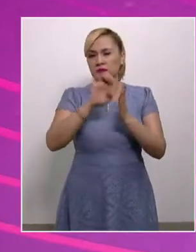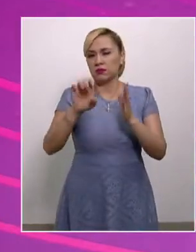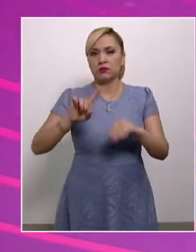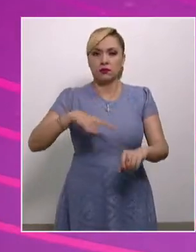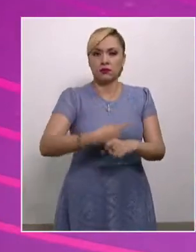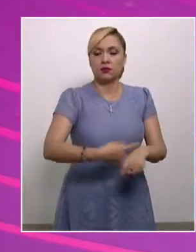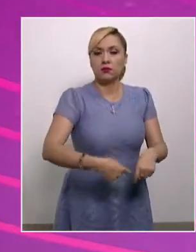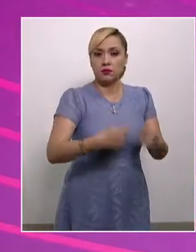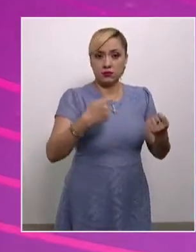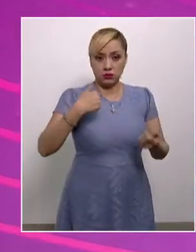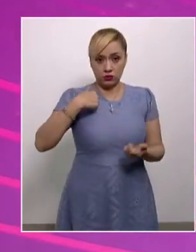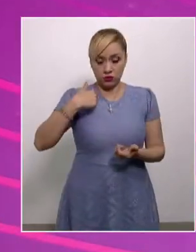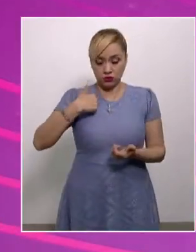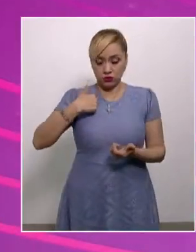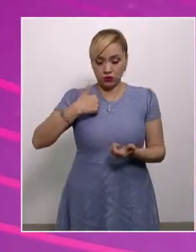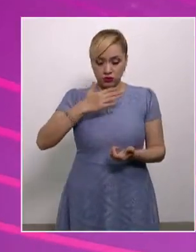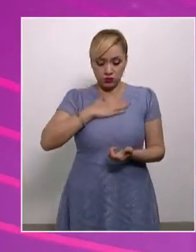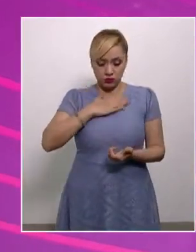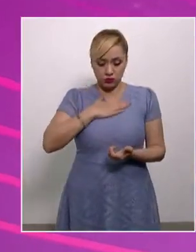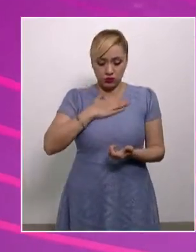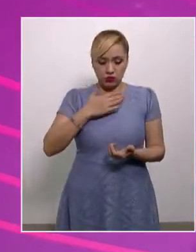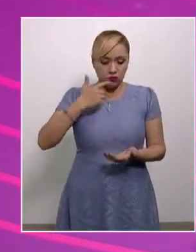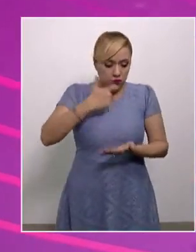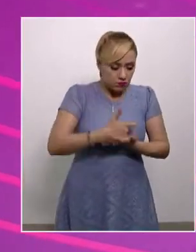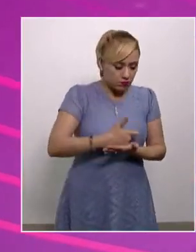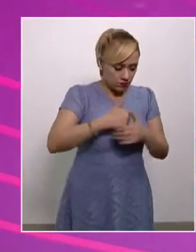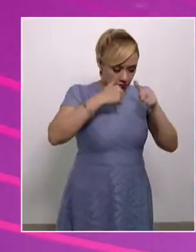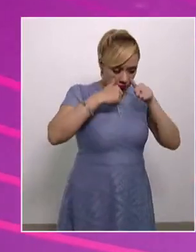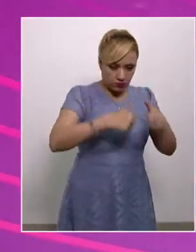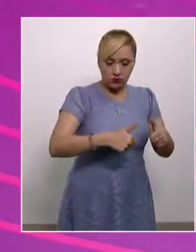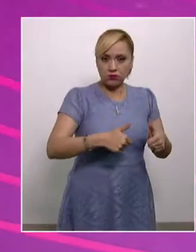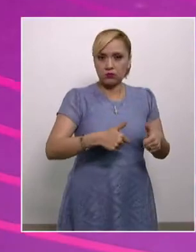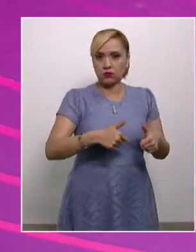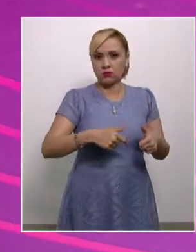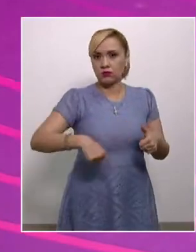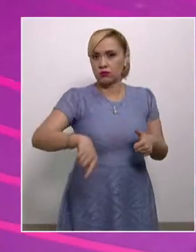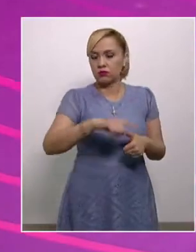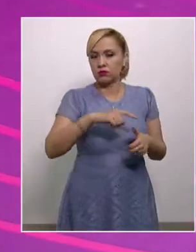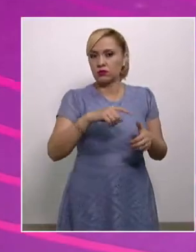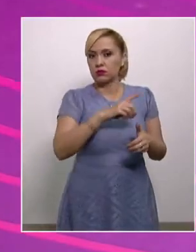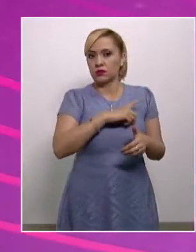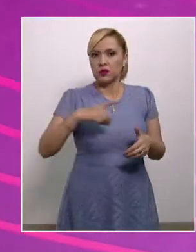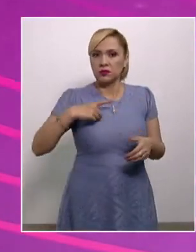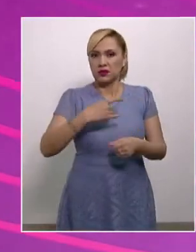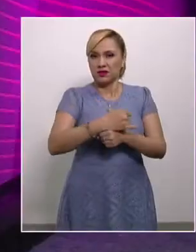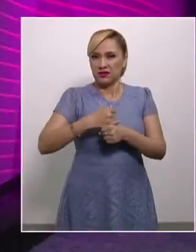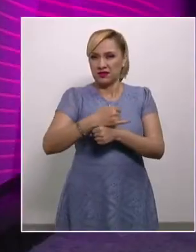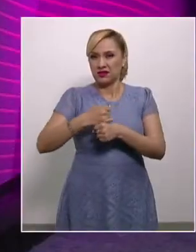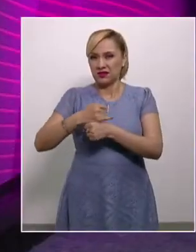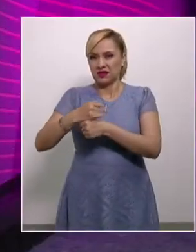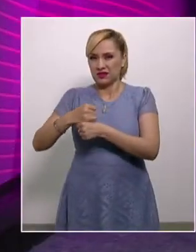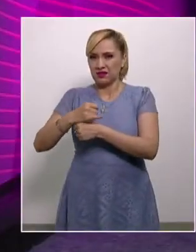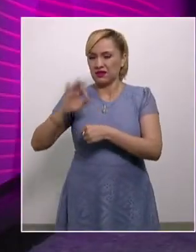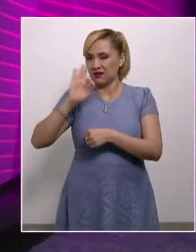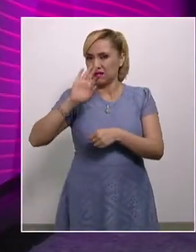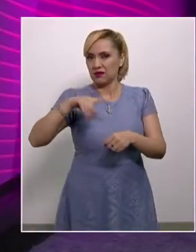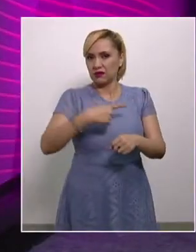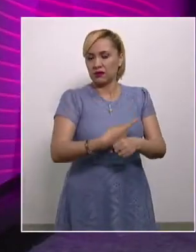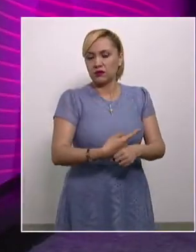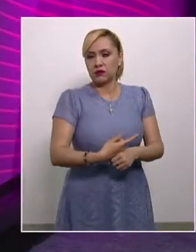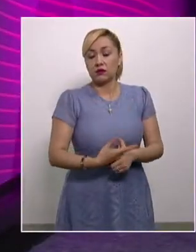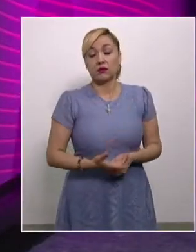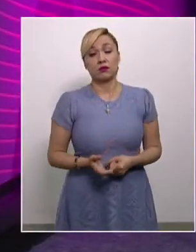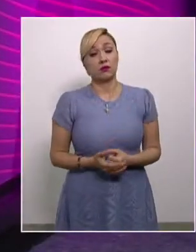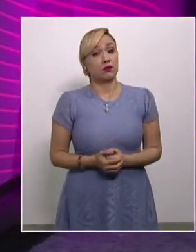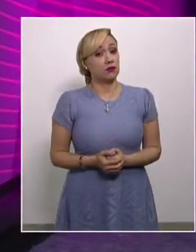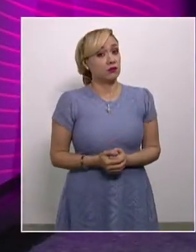sexual, si nosotros de forma interna brindáramos la atención de los kit PEP y los protocolos que se deben de seguir para una víctima de violencia sexual, estamos salvando y